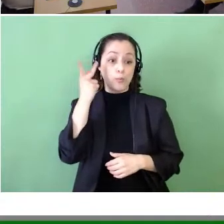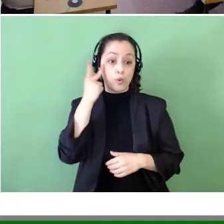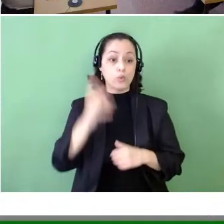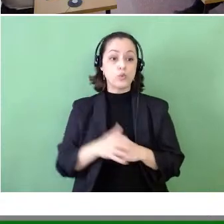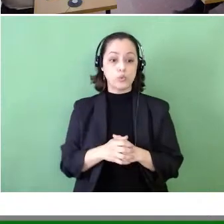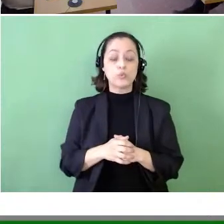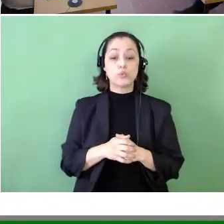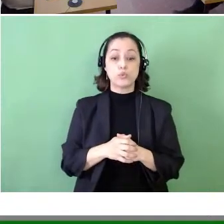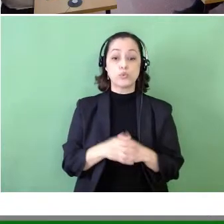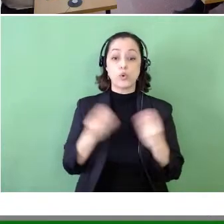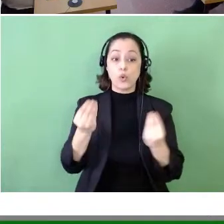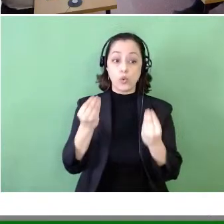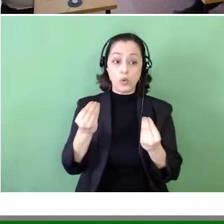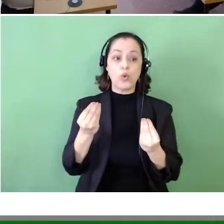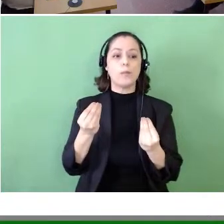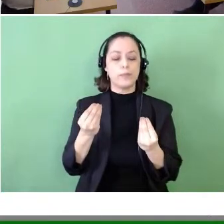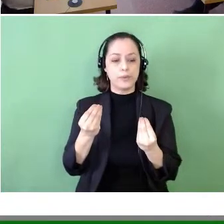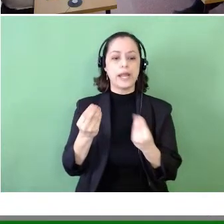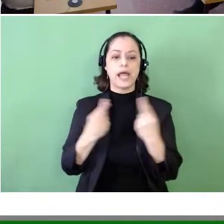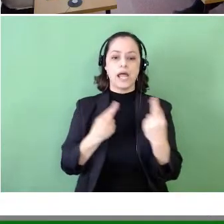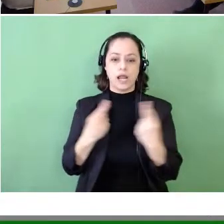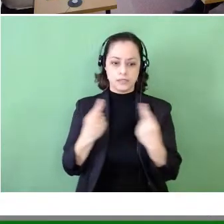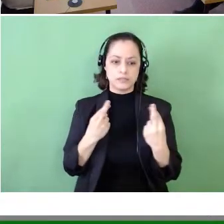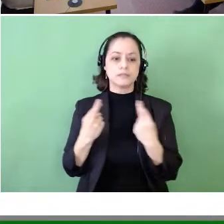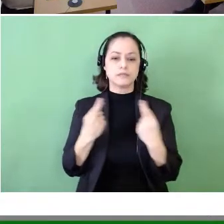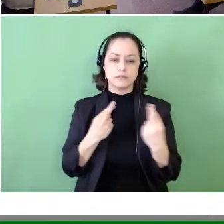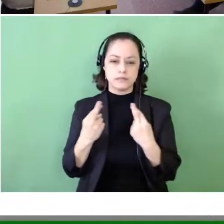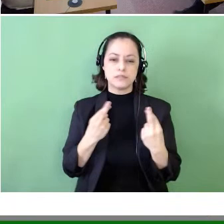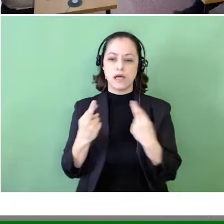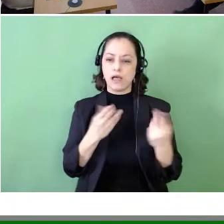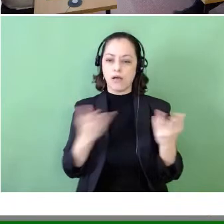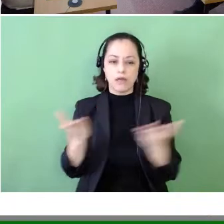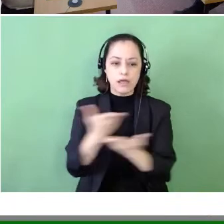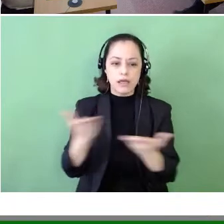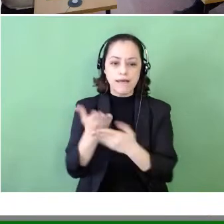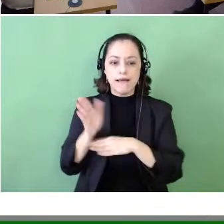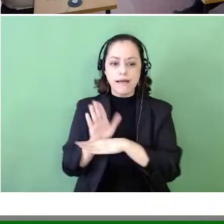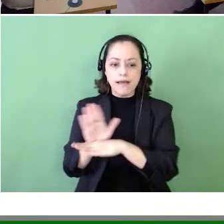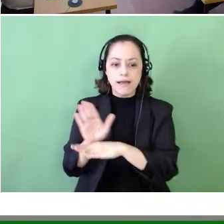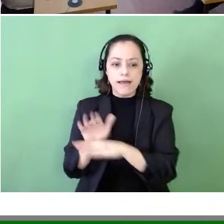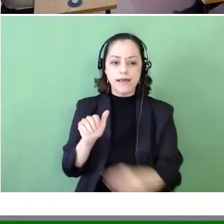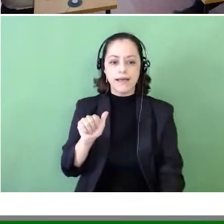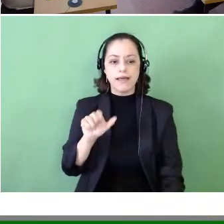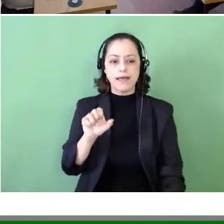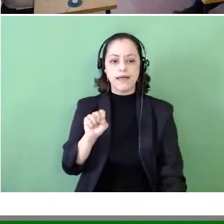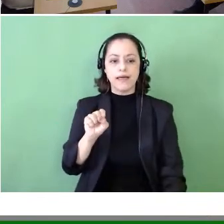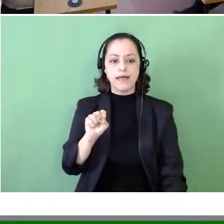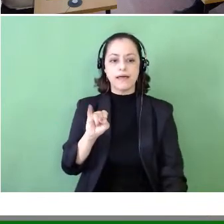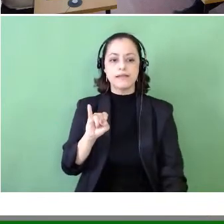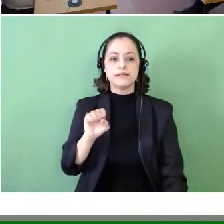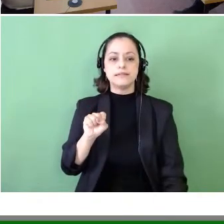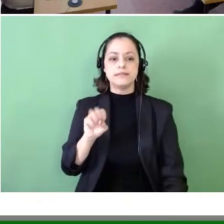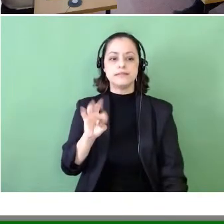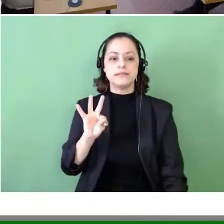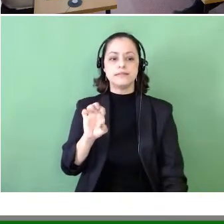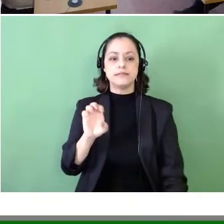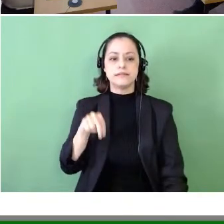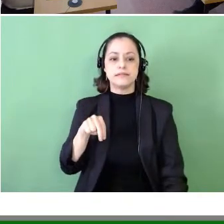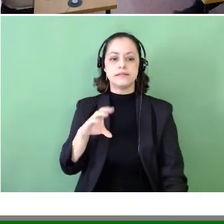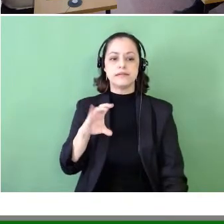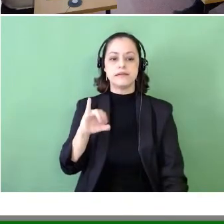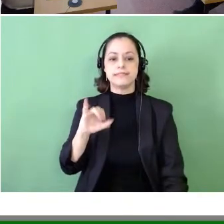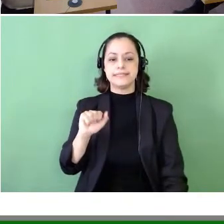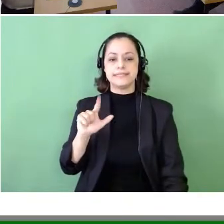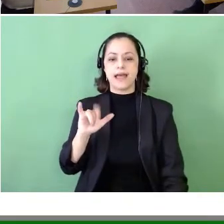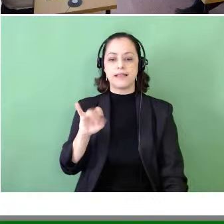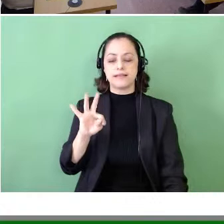relación asistencialista de estas profesiones y muchos aún hacen trabajos de voluntariado y somos